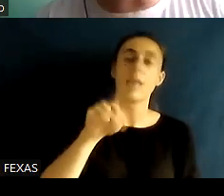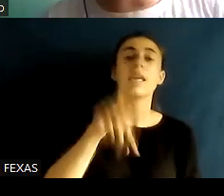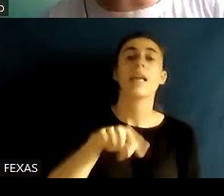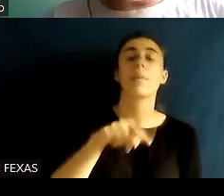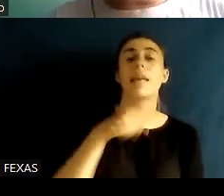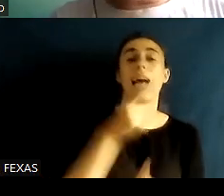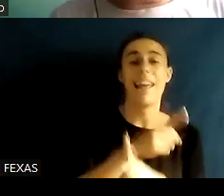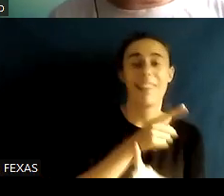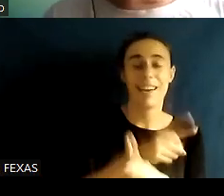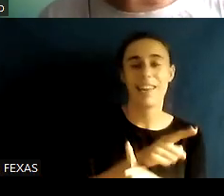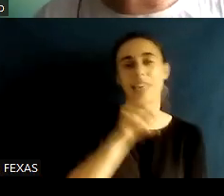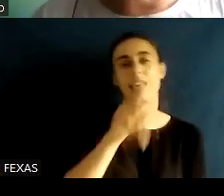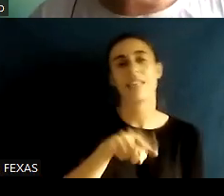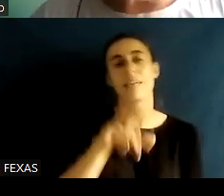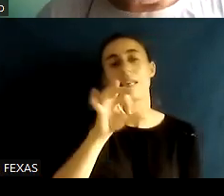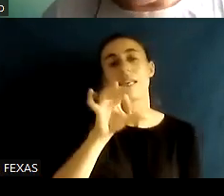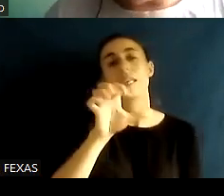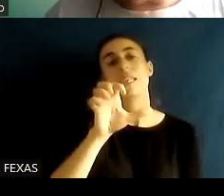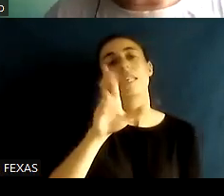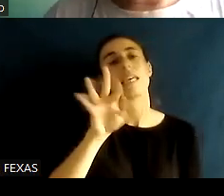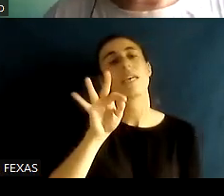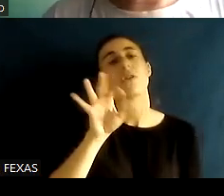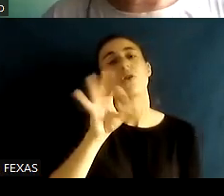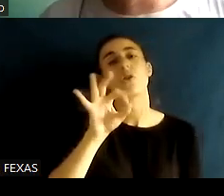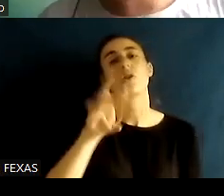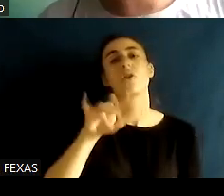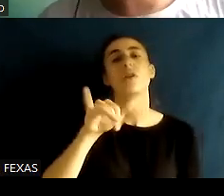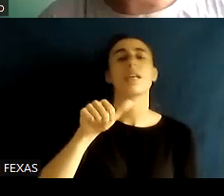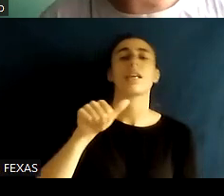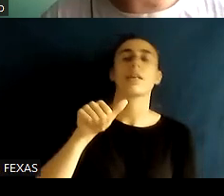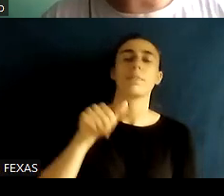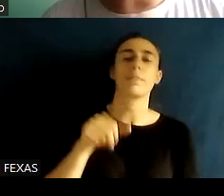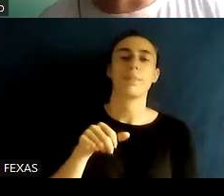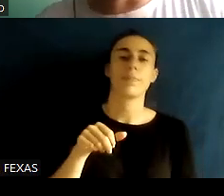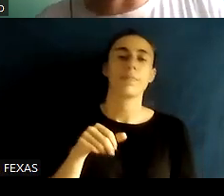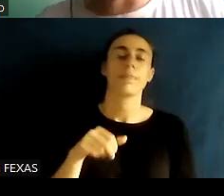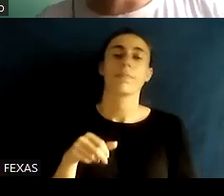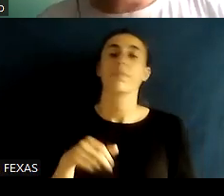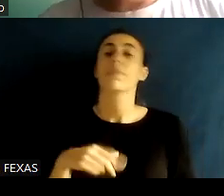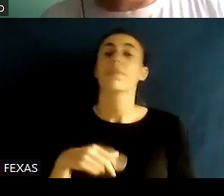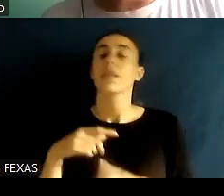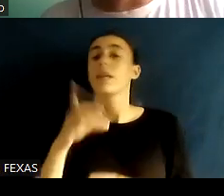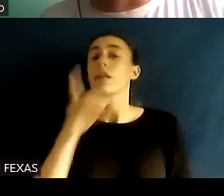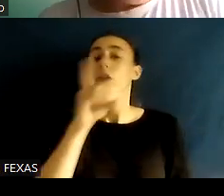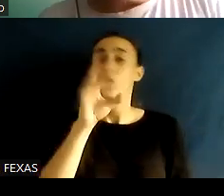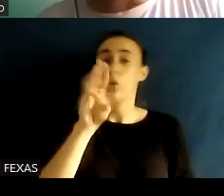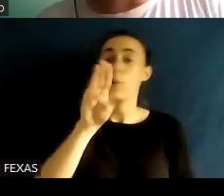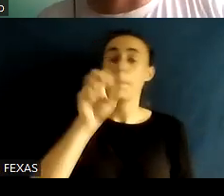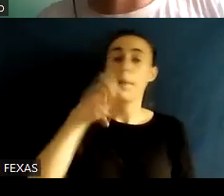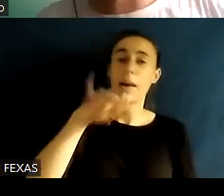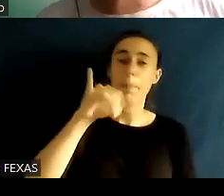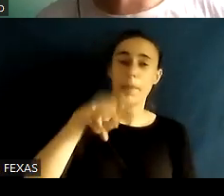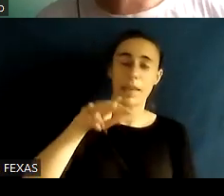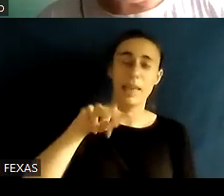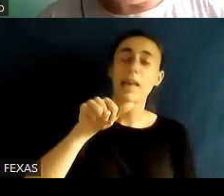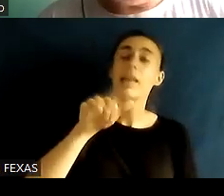que es verdad que en menor cantidad o en menor intensidad con la noradrenalina y la dopamina que con la